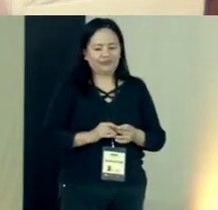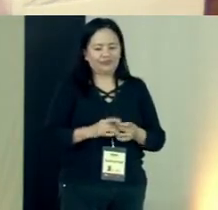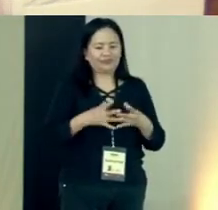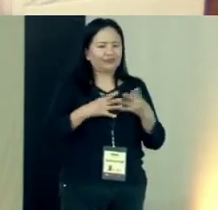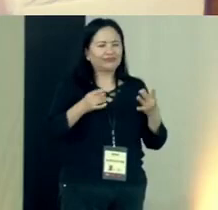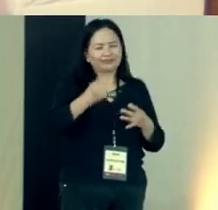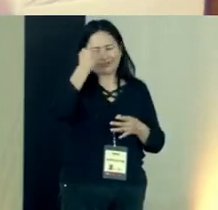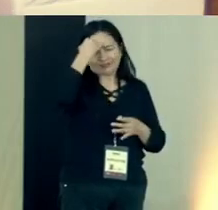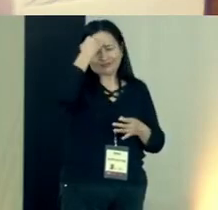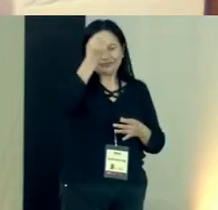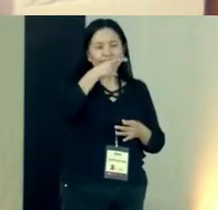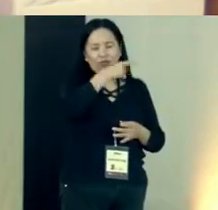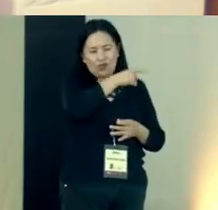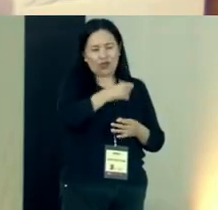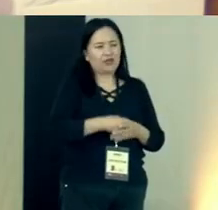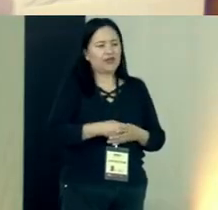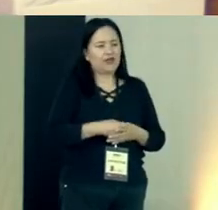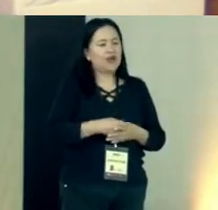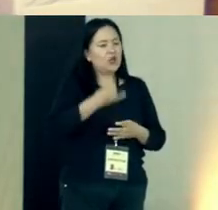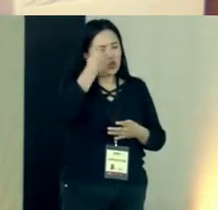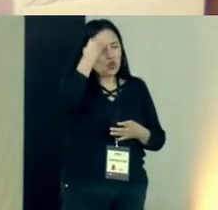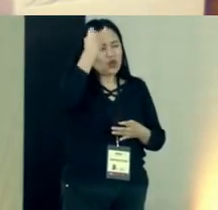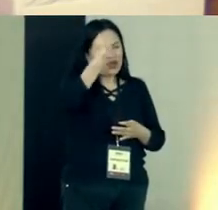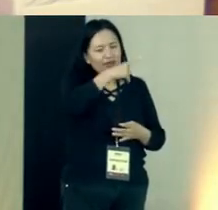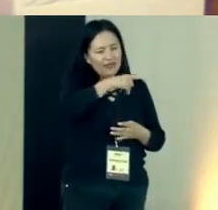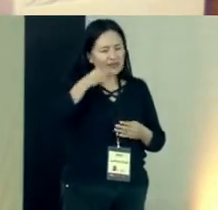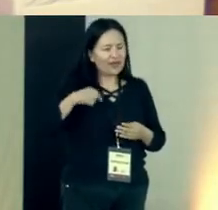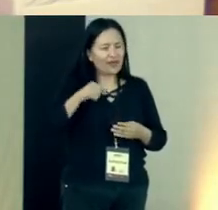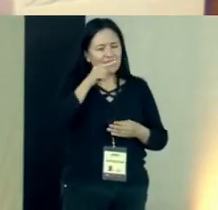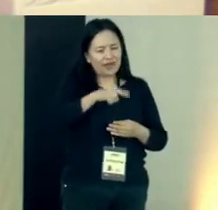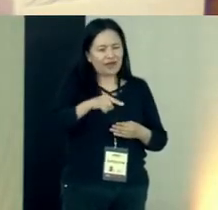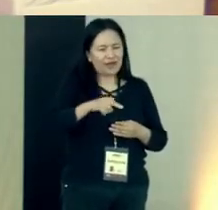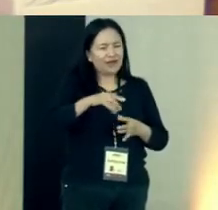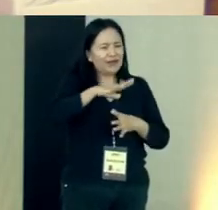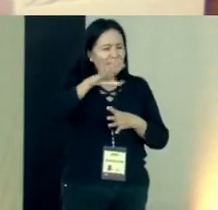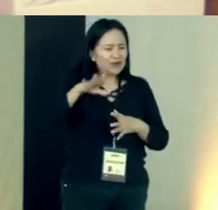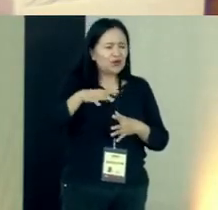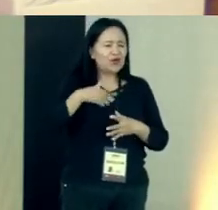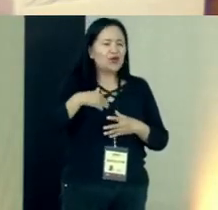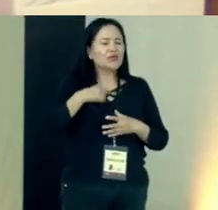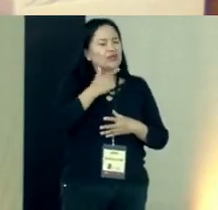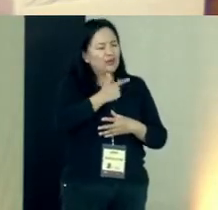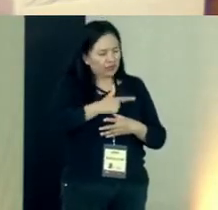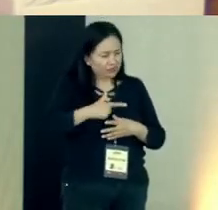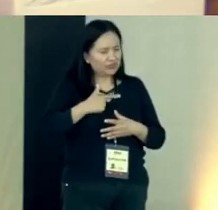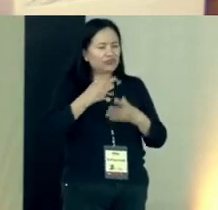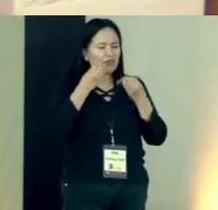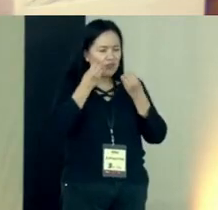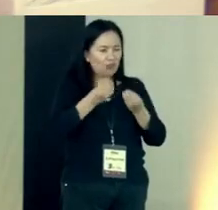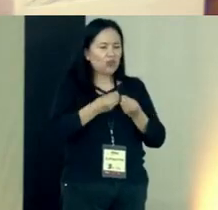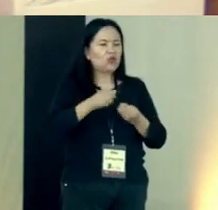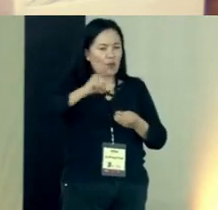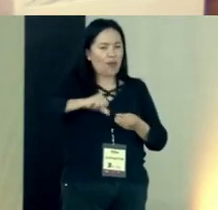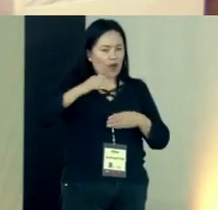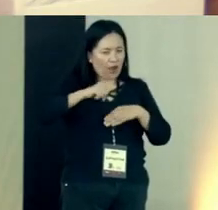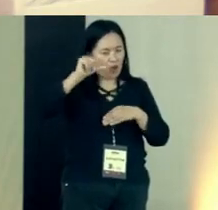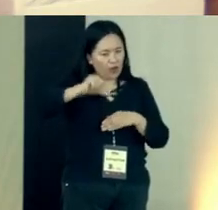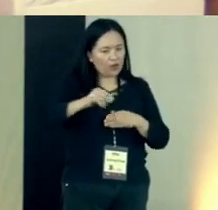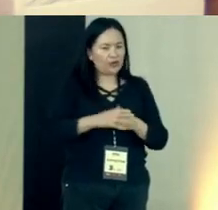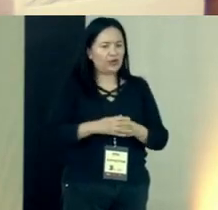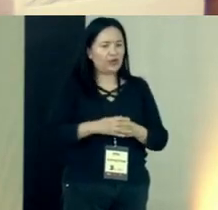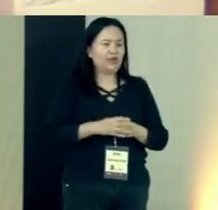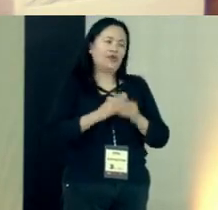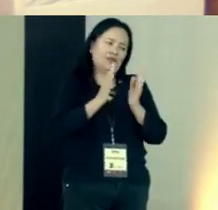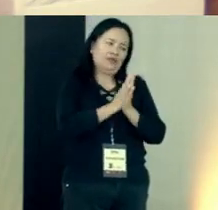esta idea que tuviste, por el contexto de esclavitud que te interesaba muchísimo rescatar a la luz contemporánea, y pues